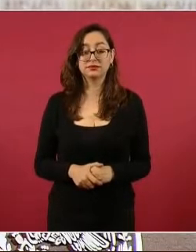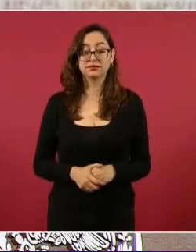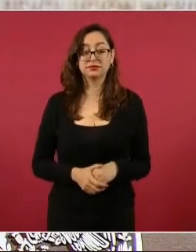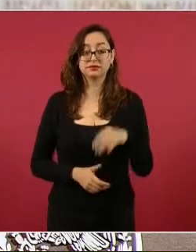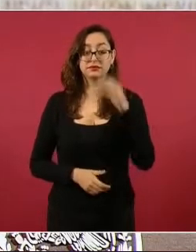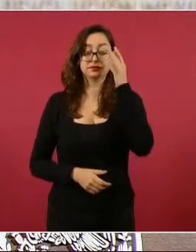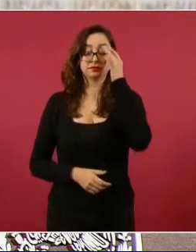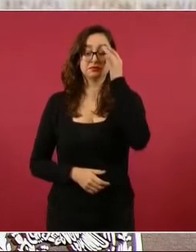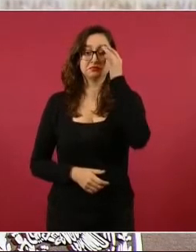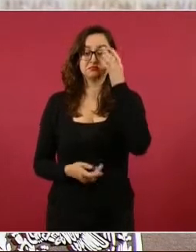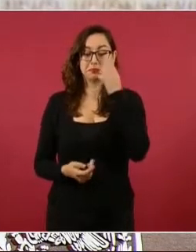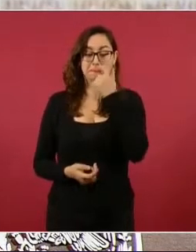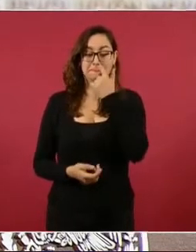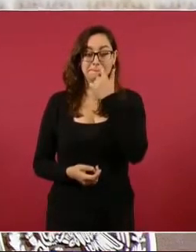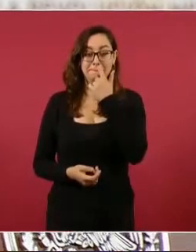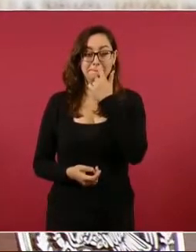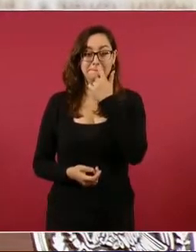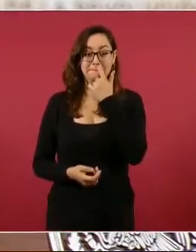Entonces,